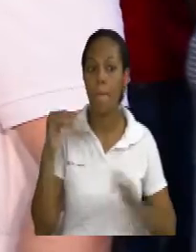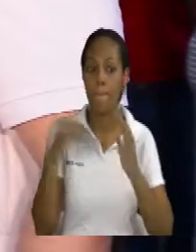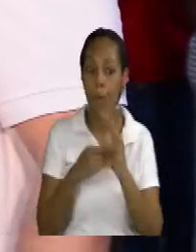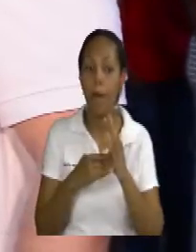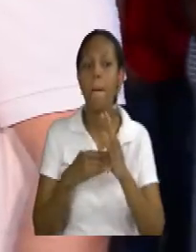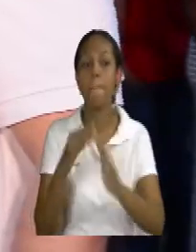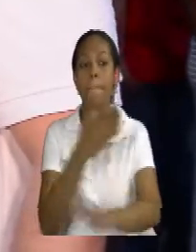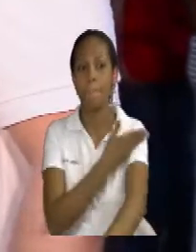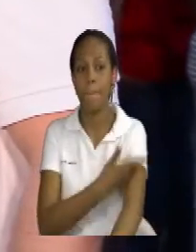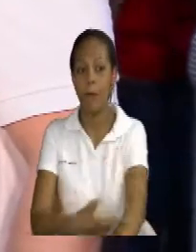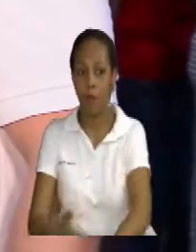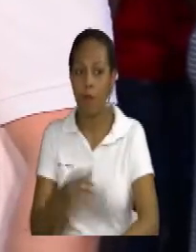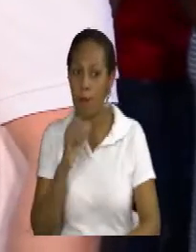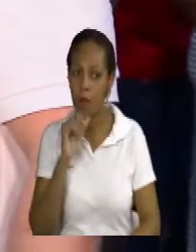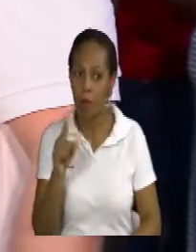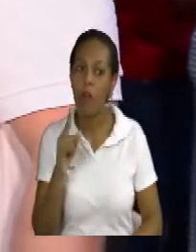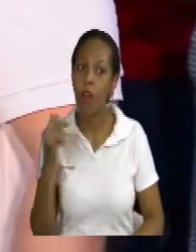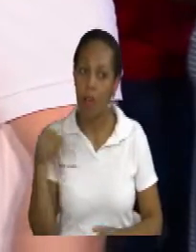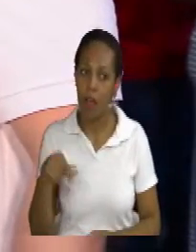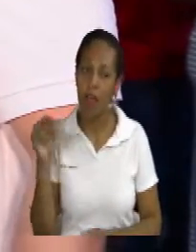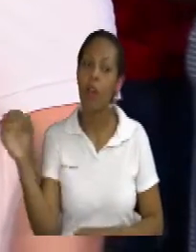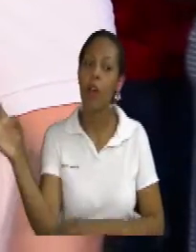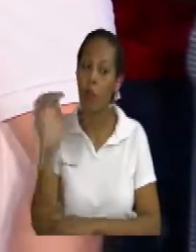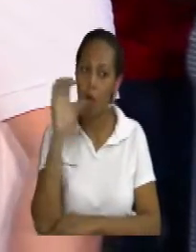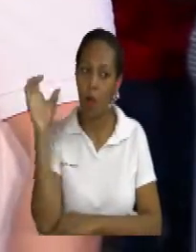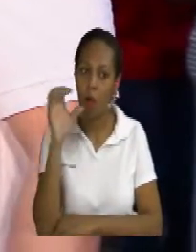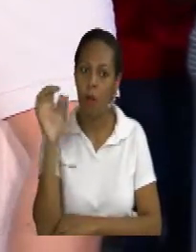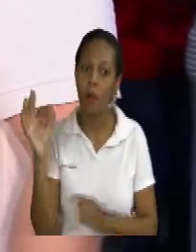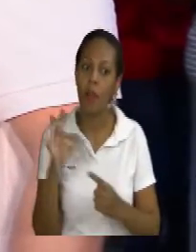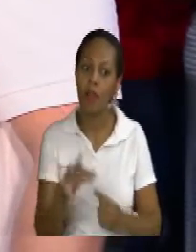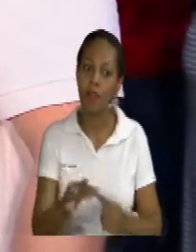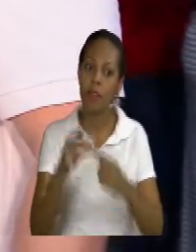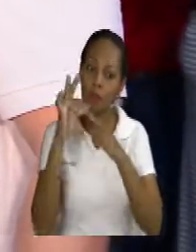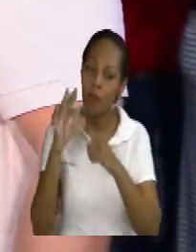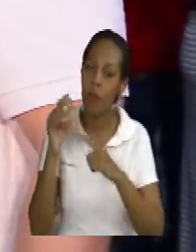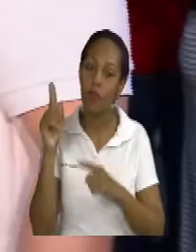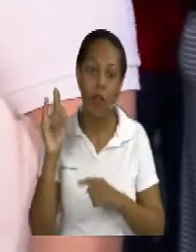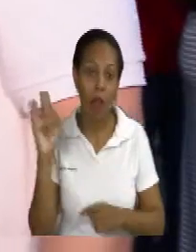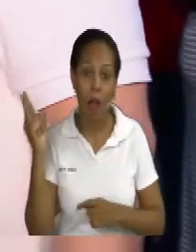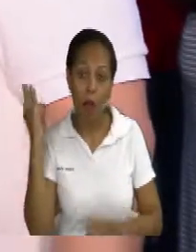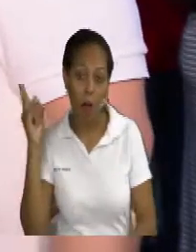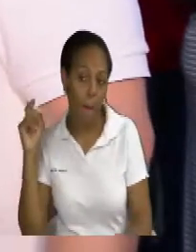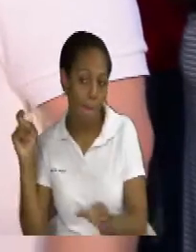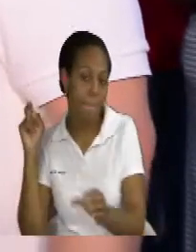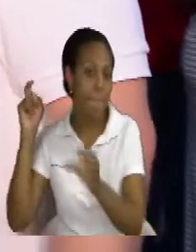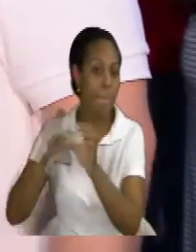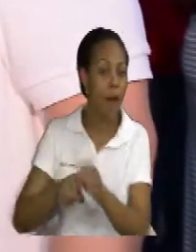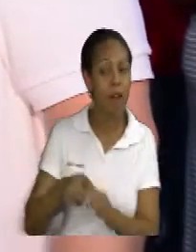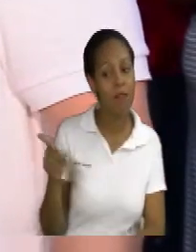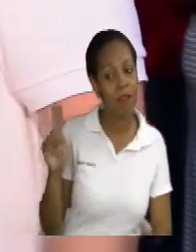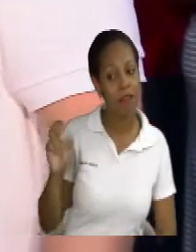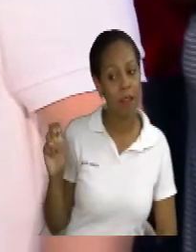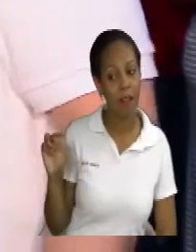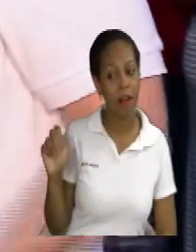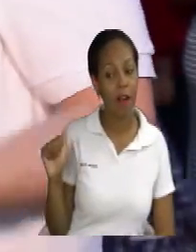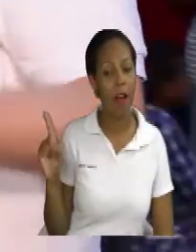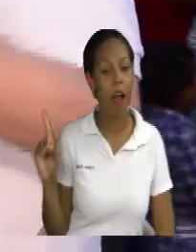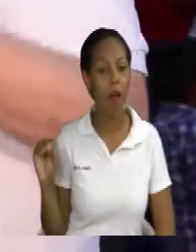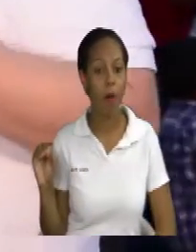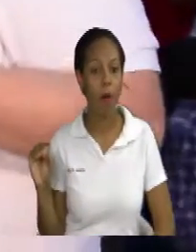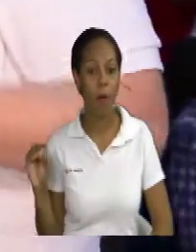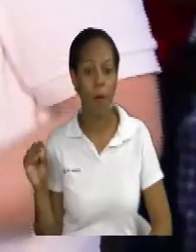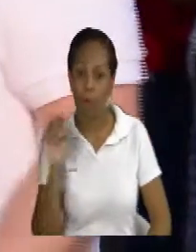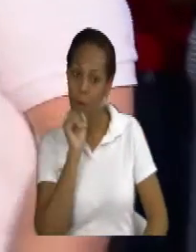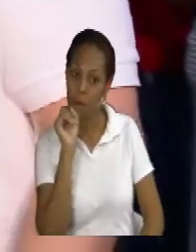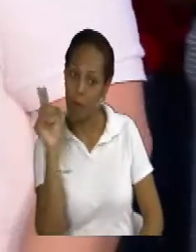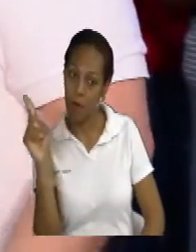pesos. Esto es lo que espera Colombia con un senador como Julián Bedoya. Pues lo que más nos interesa es que la gente